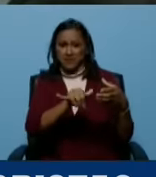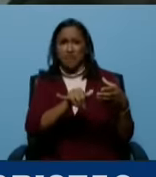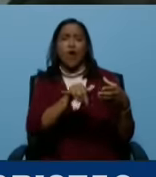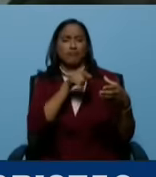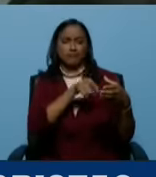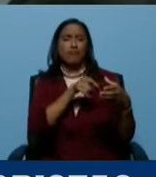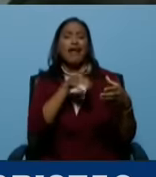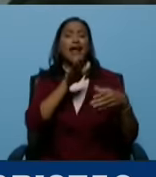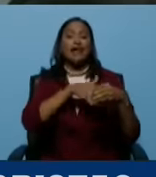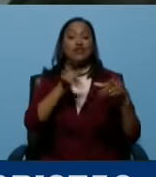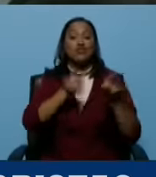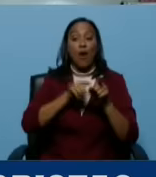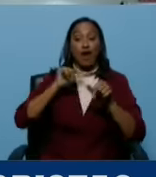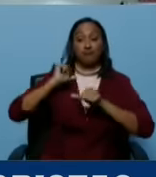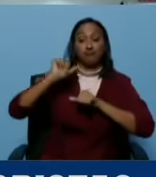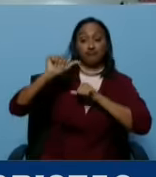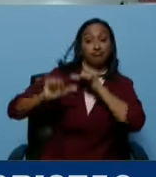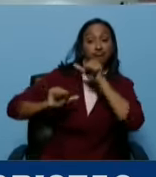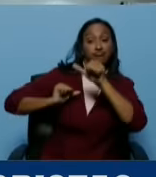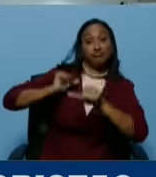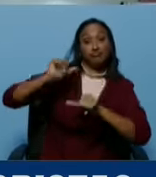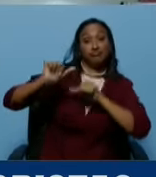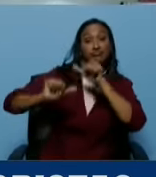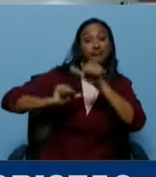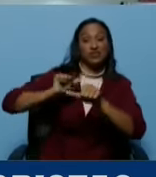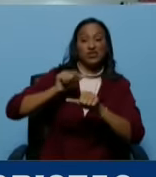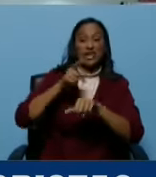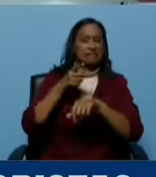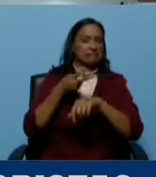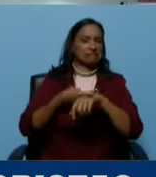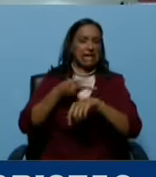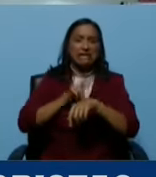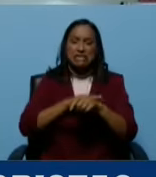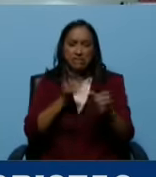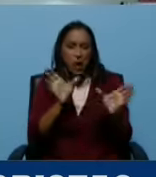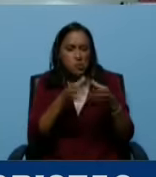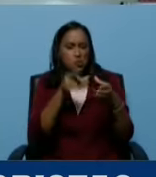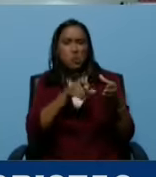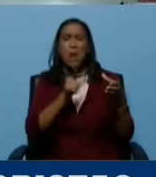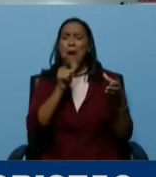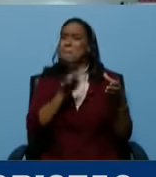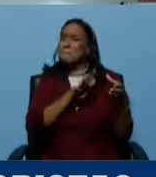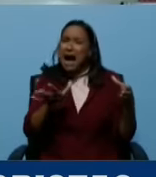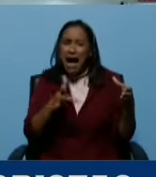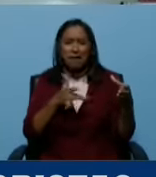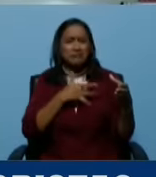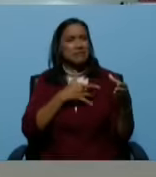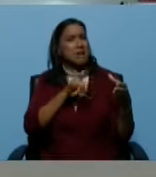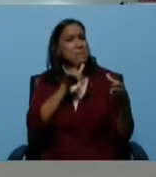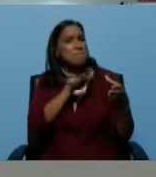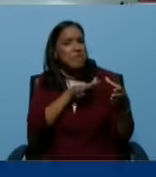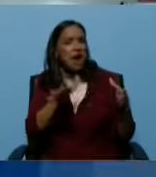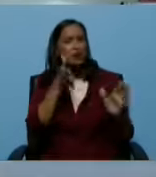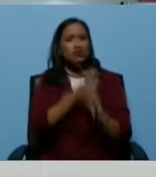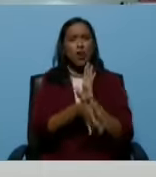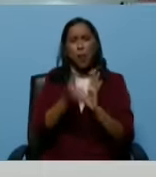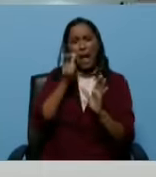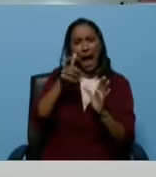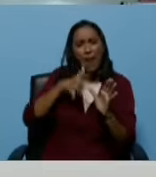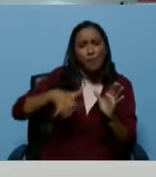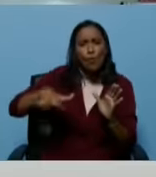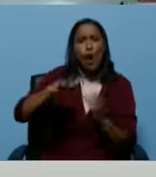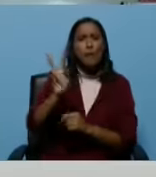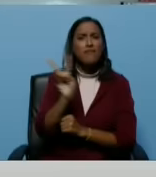escalando en su maldad, en su terrible manera de ver al pueblo de Venezuela, aliándose